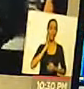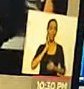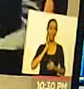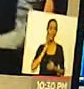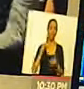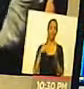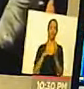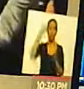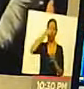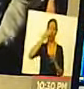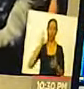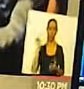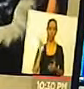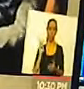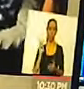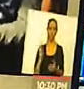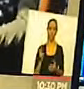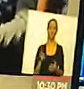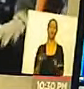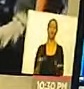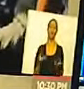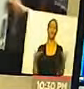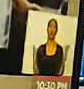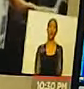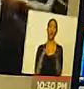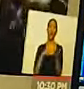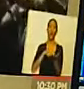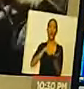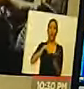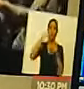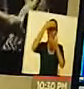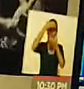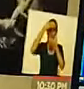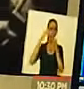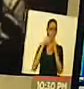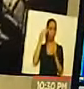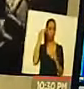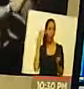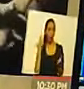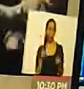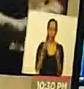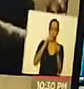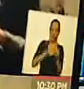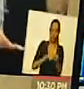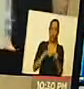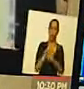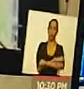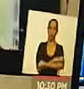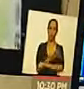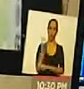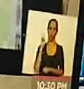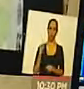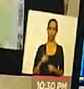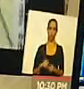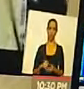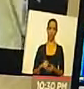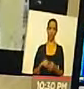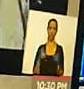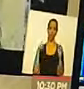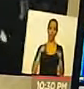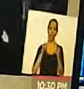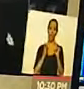Venezuela, por parte de la banda Los Rastrojos, que como todos sabemos, está aliada a la oposición venezolana. En ese mismo